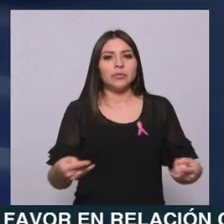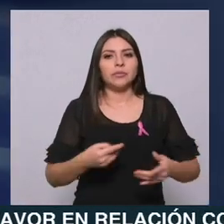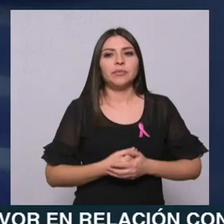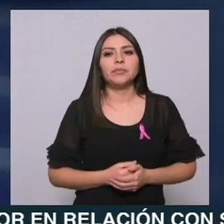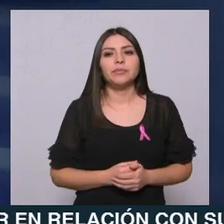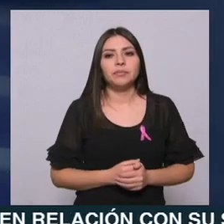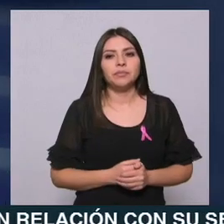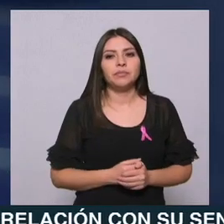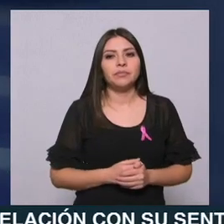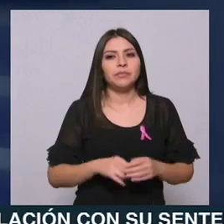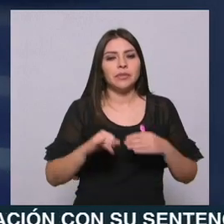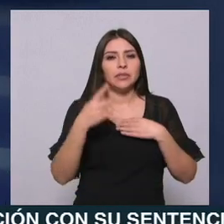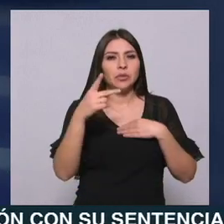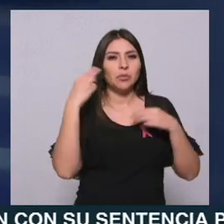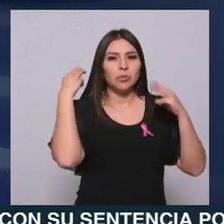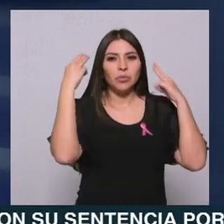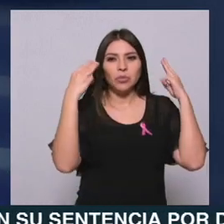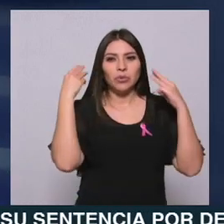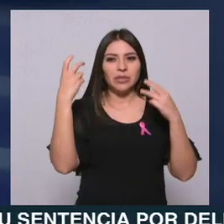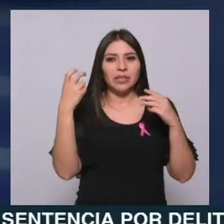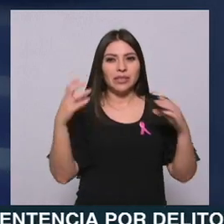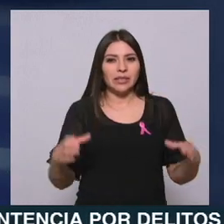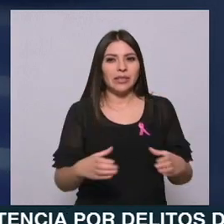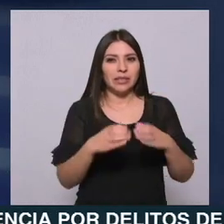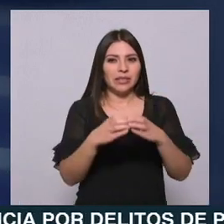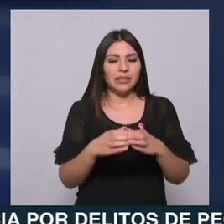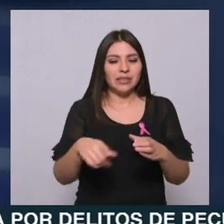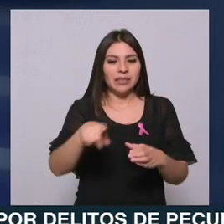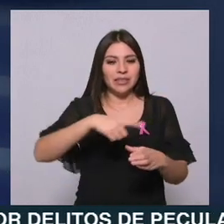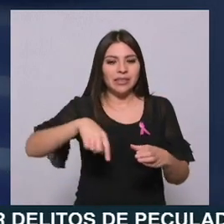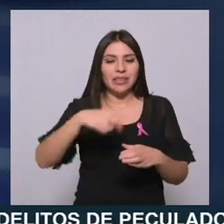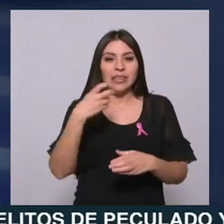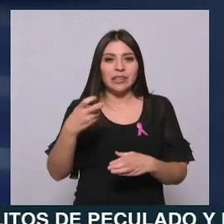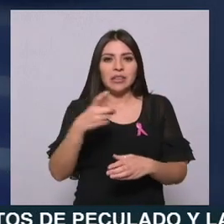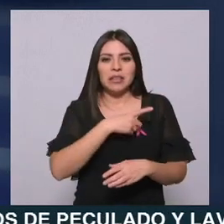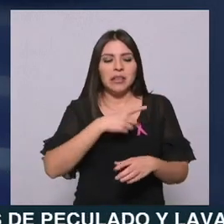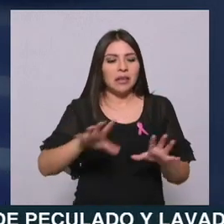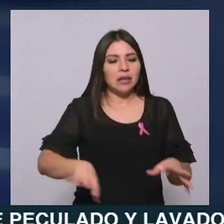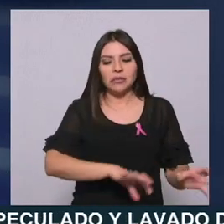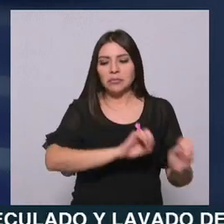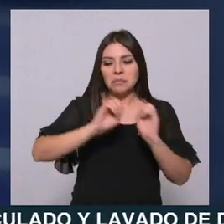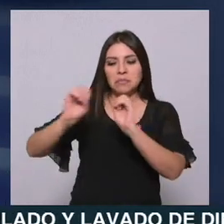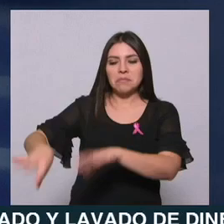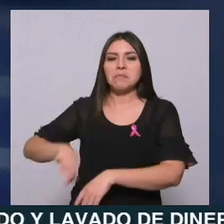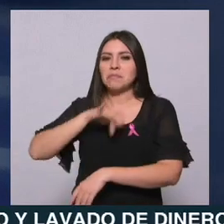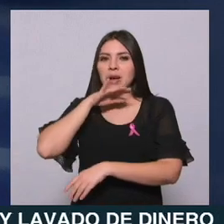agarrar y tirarlo a la basura. ¿Por qué, doctora? Sí, pues porque todo es una estafa, porque todos los